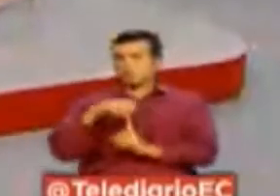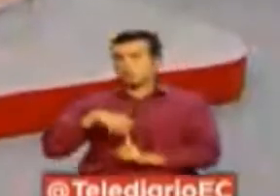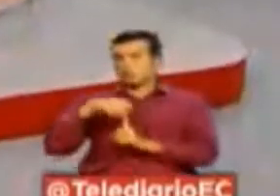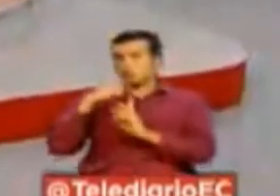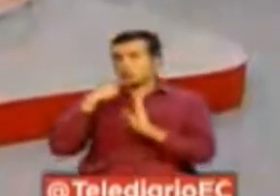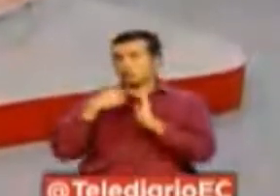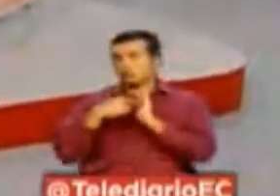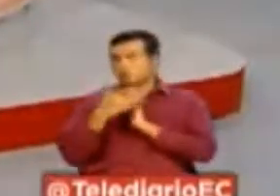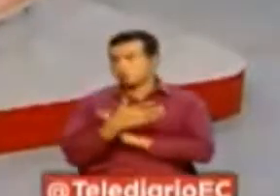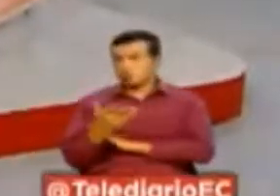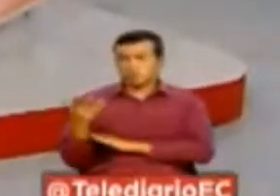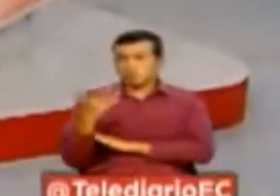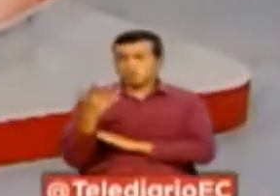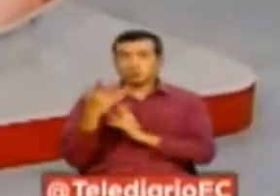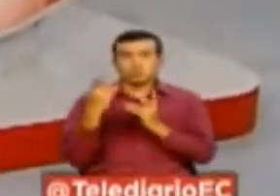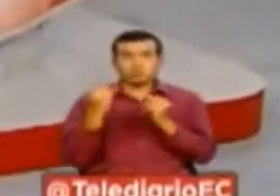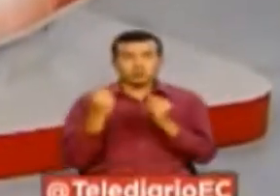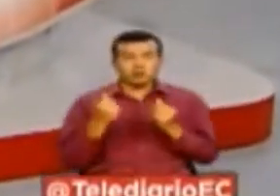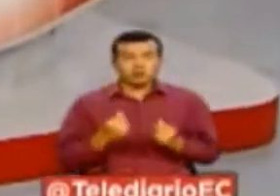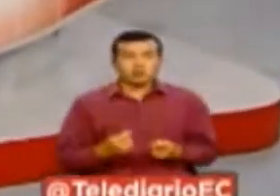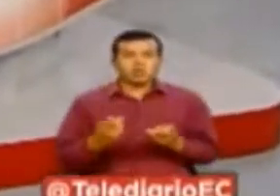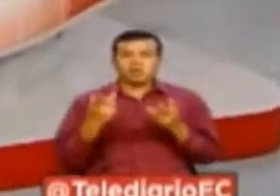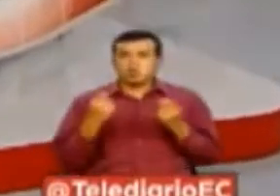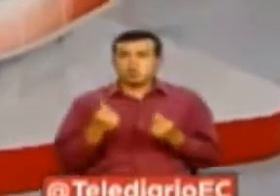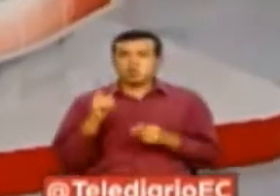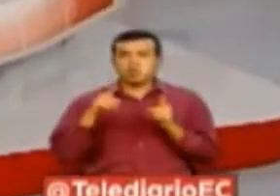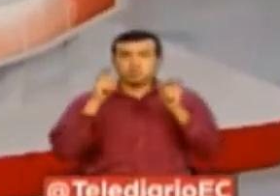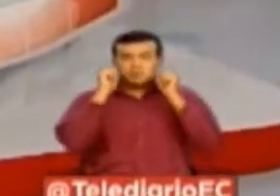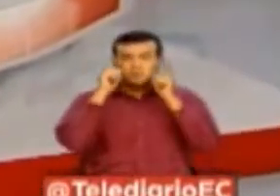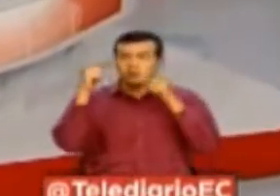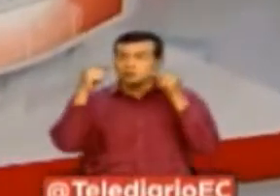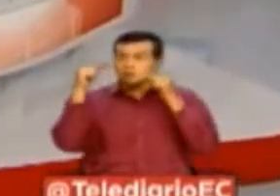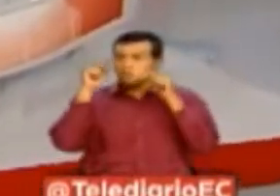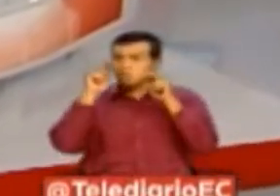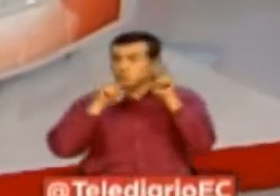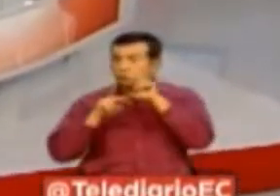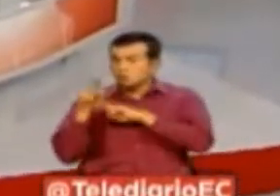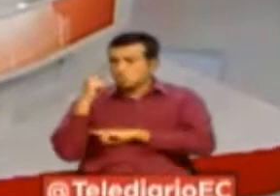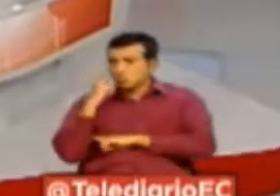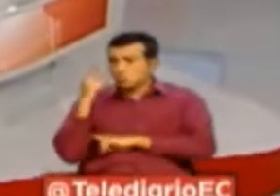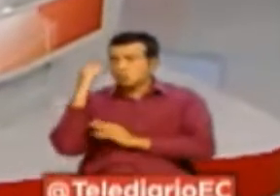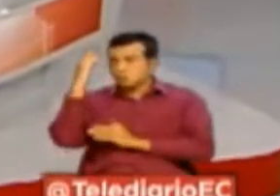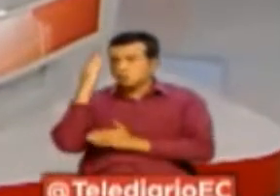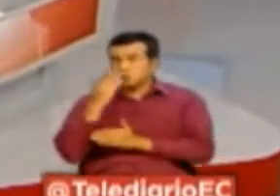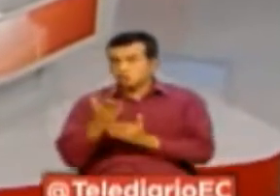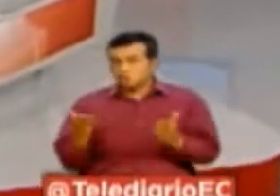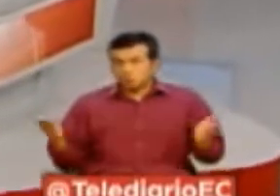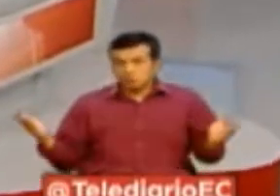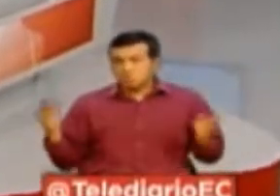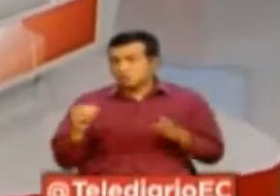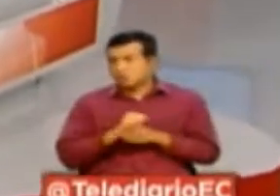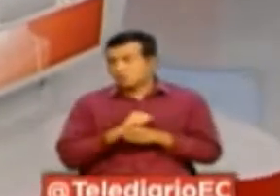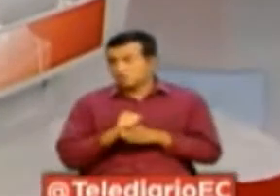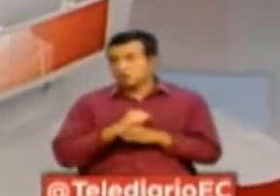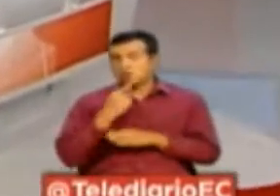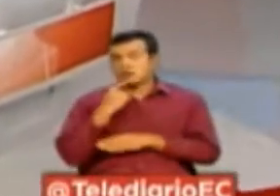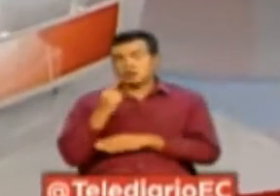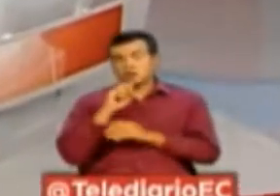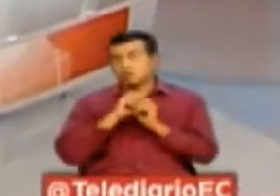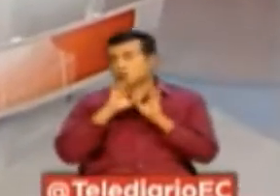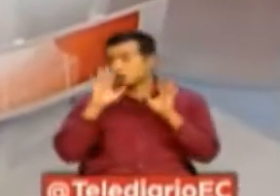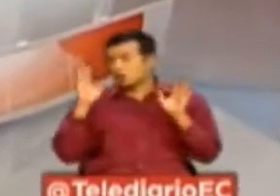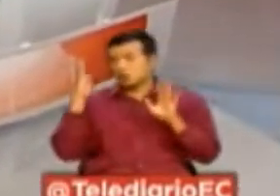por ejemplo no distraer tantos recursos se ha mencionado en vigilar a la oposición política una práctica que afirman fue